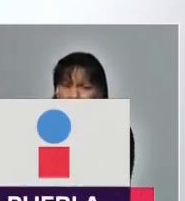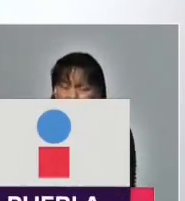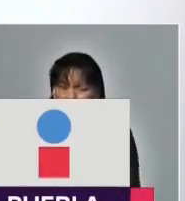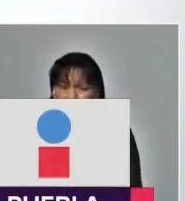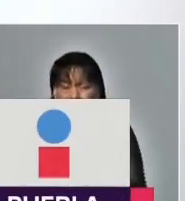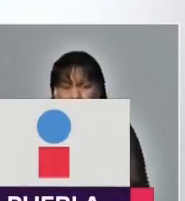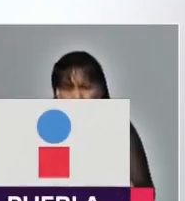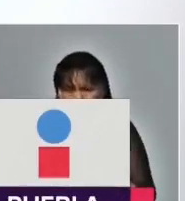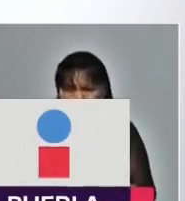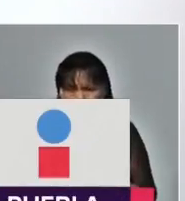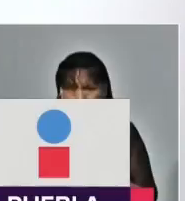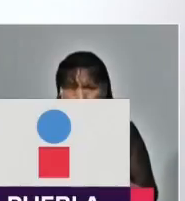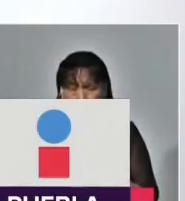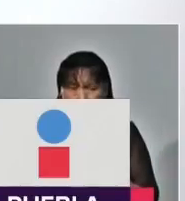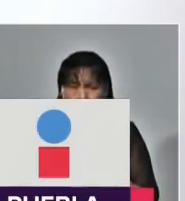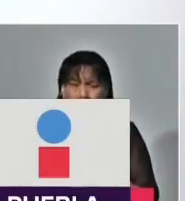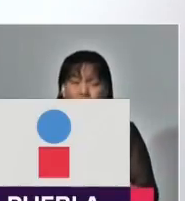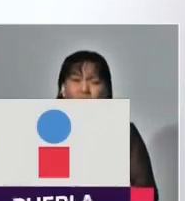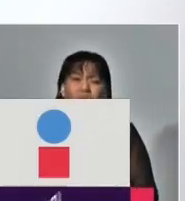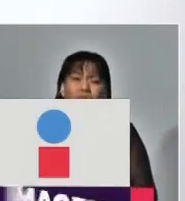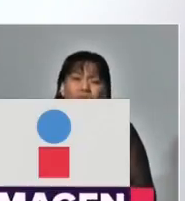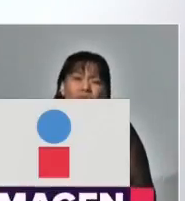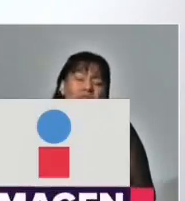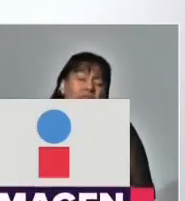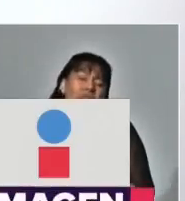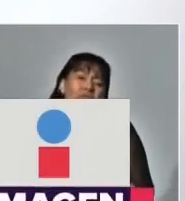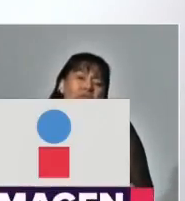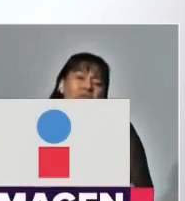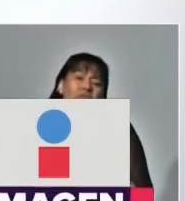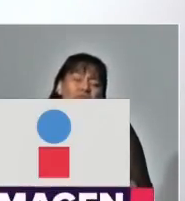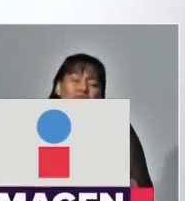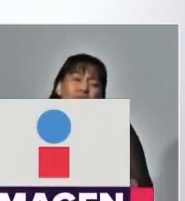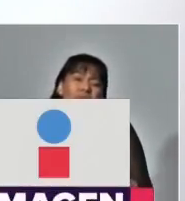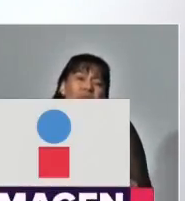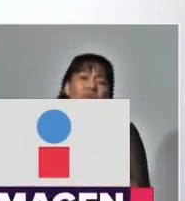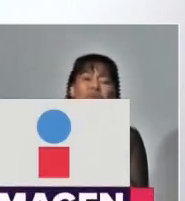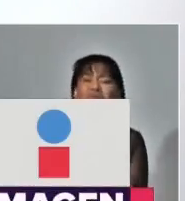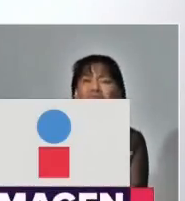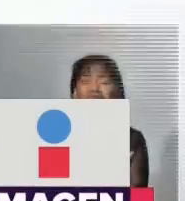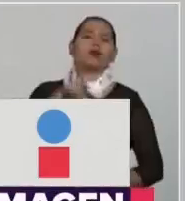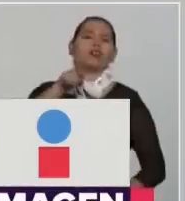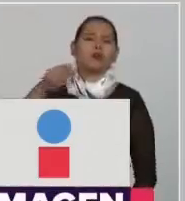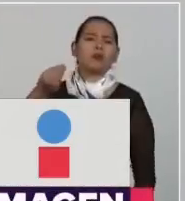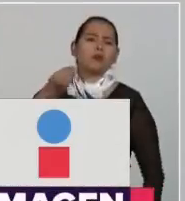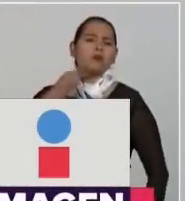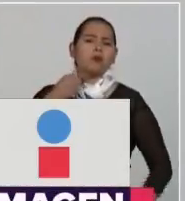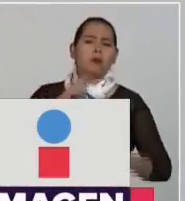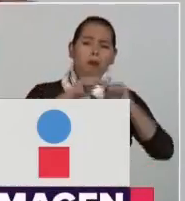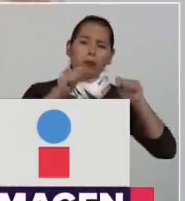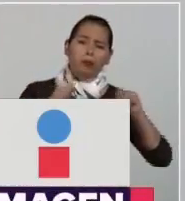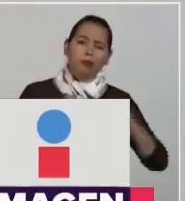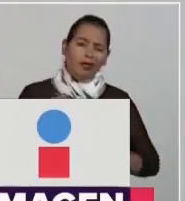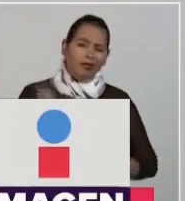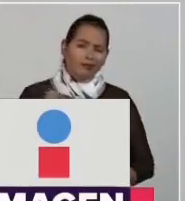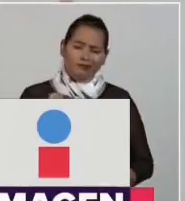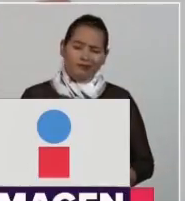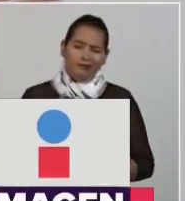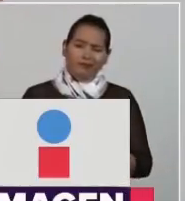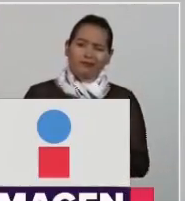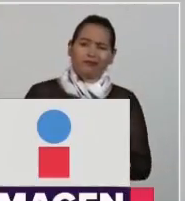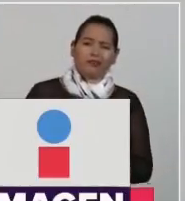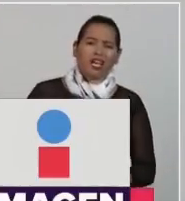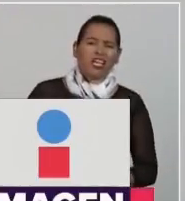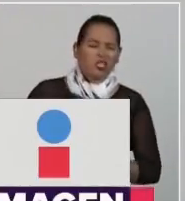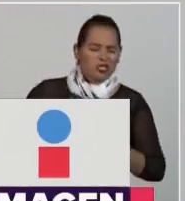ponerlas al nombre de sus parejas sentimentales de sus hijos y de sus empleados vas a traicionar también a lópez obrador